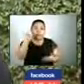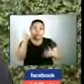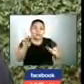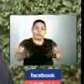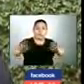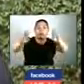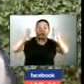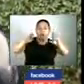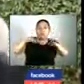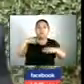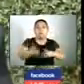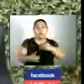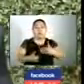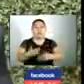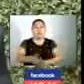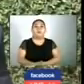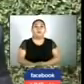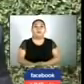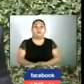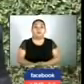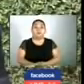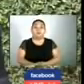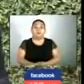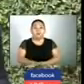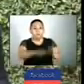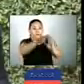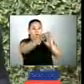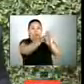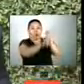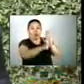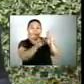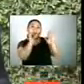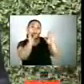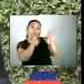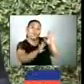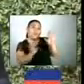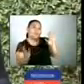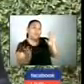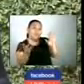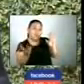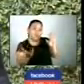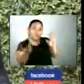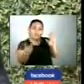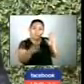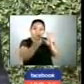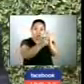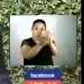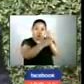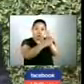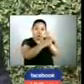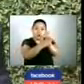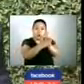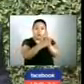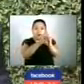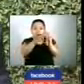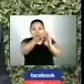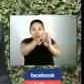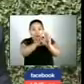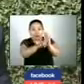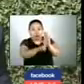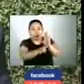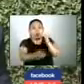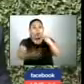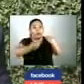iba cumpliendo las dos. La norma procesal penal tiene establecido cuáles son las